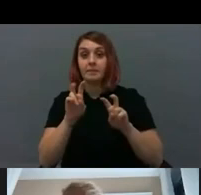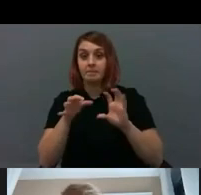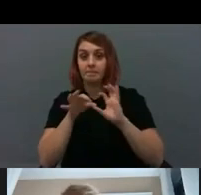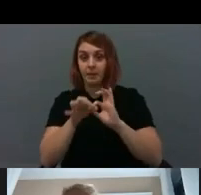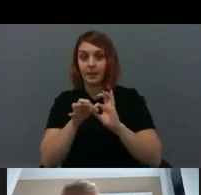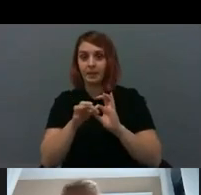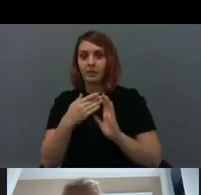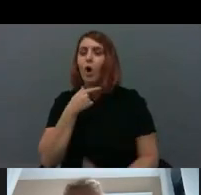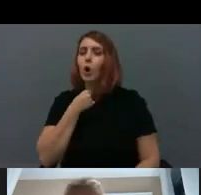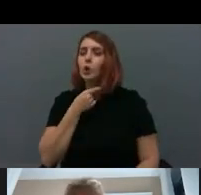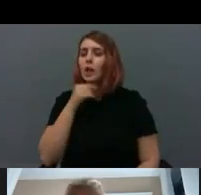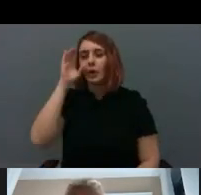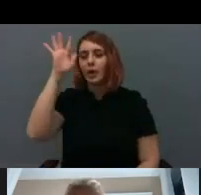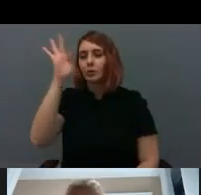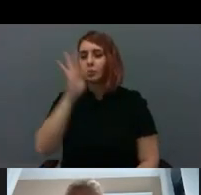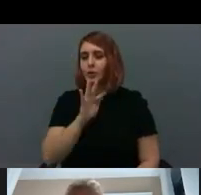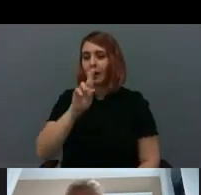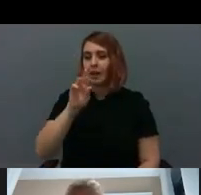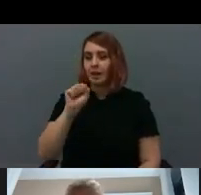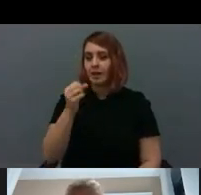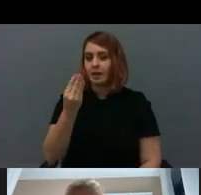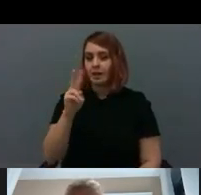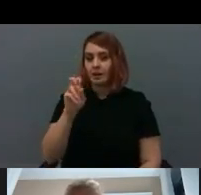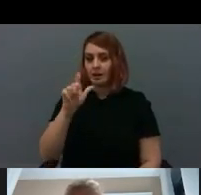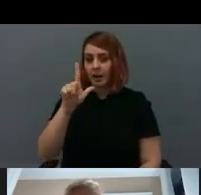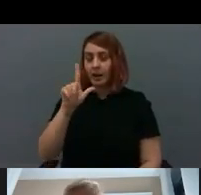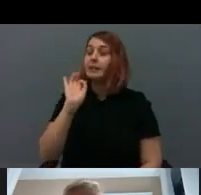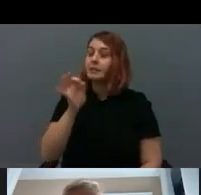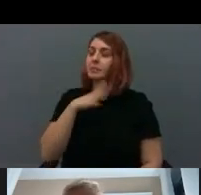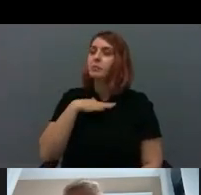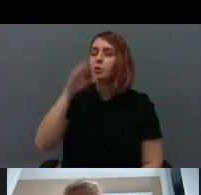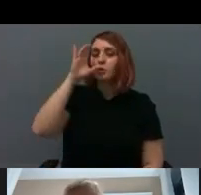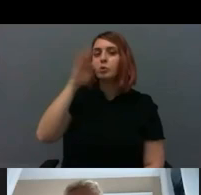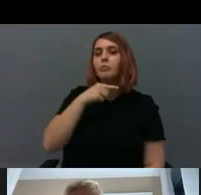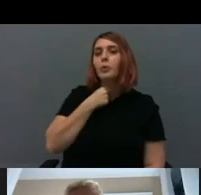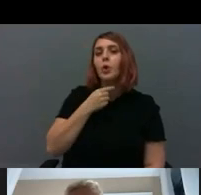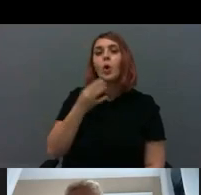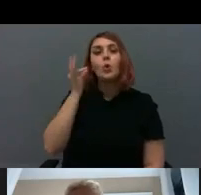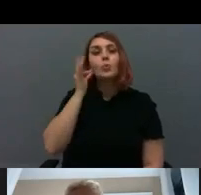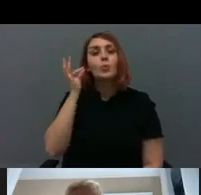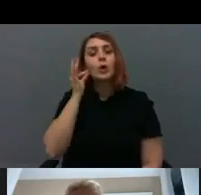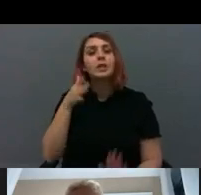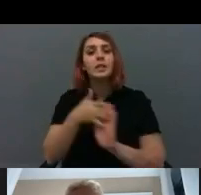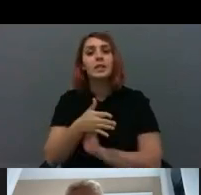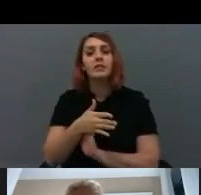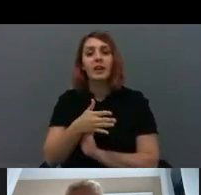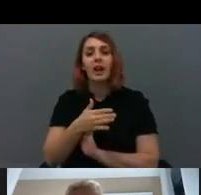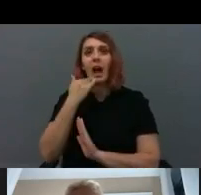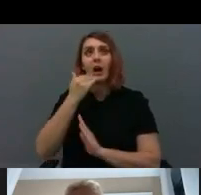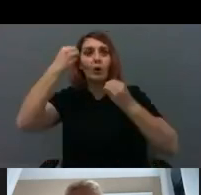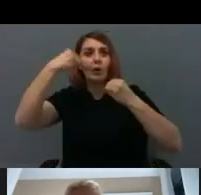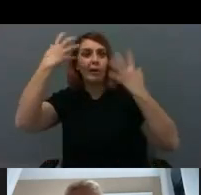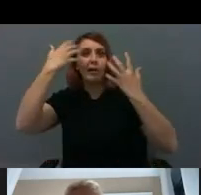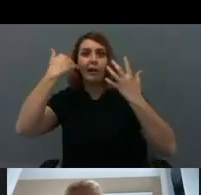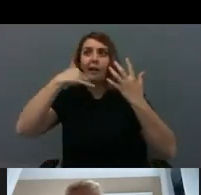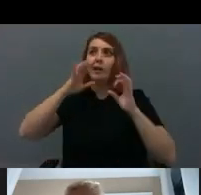Me ha gustado escucharte, Raquel, porque efectivamente las mujeres no somos entes abstractos y